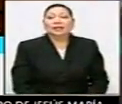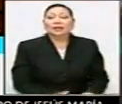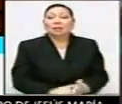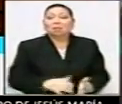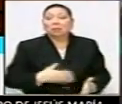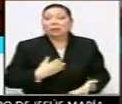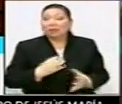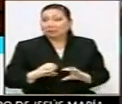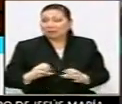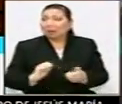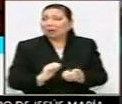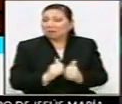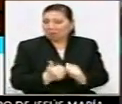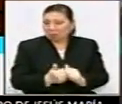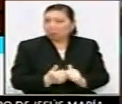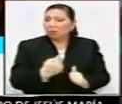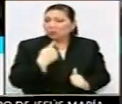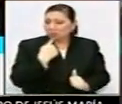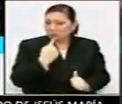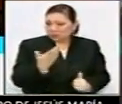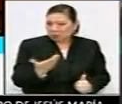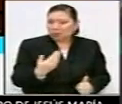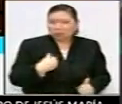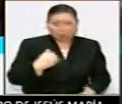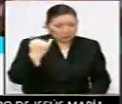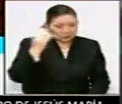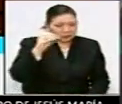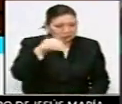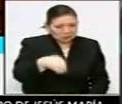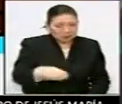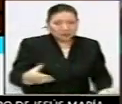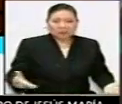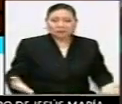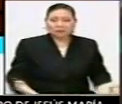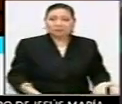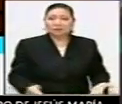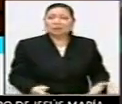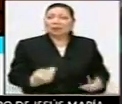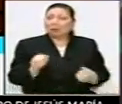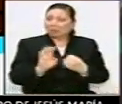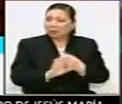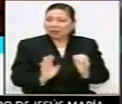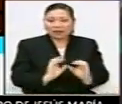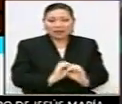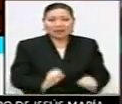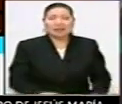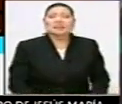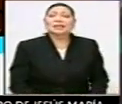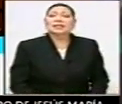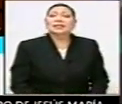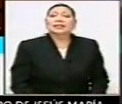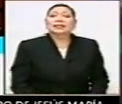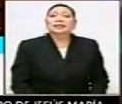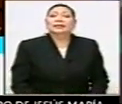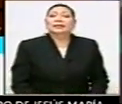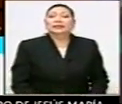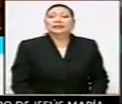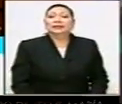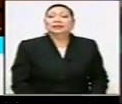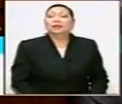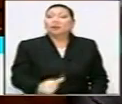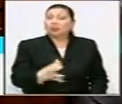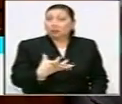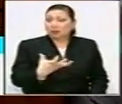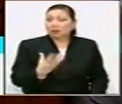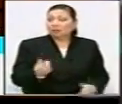pueden hacer cambios. Y yo propongo uno, señor presidente, porque no estamos para blindar a nadie. Acá